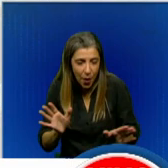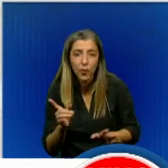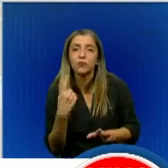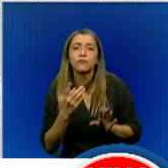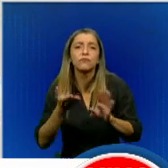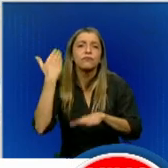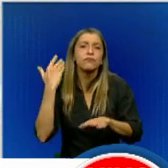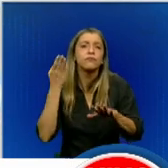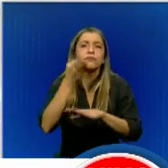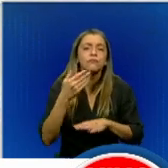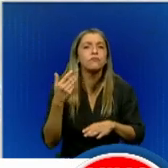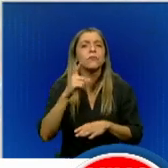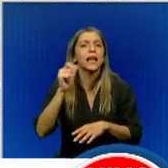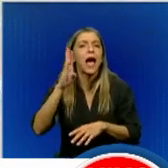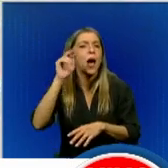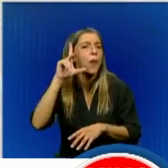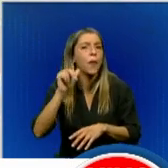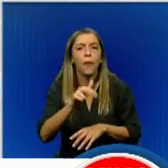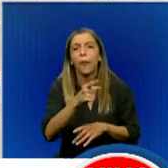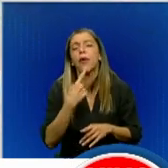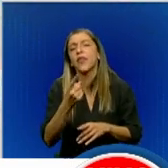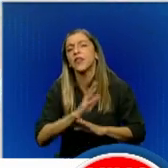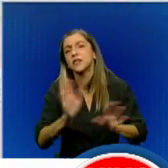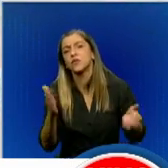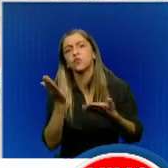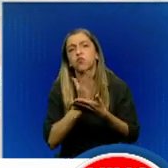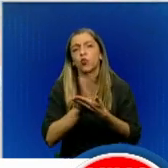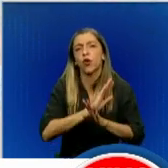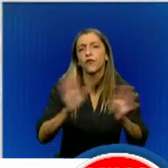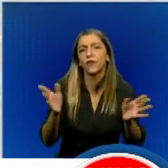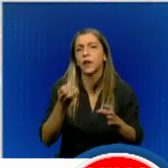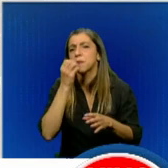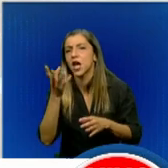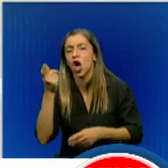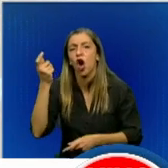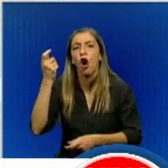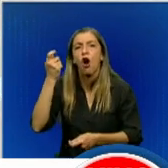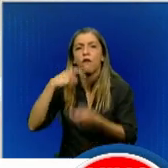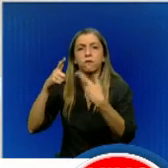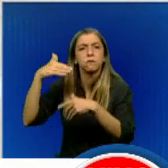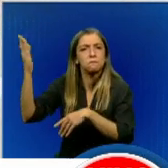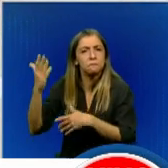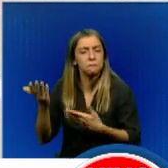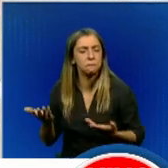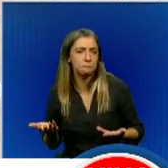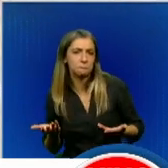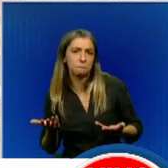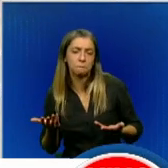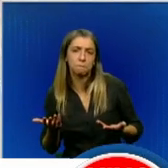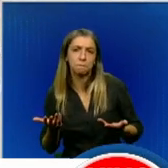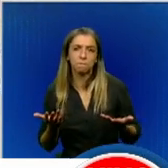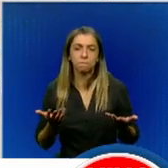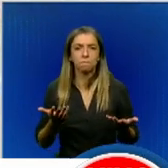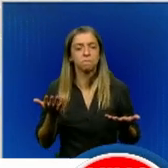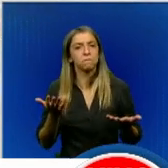dejen de producir pónganse importar aprovechen la logística así no fue con los